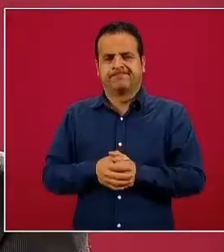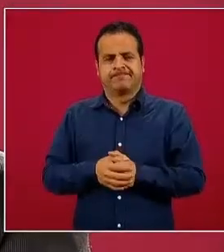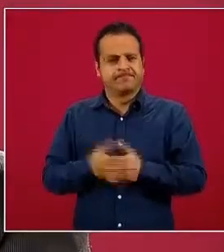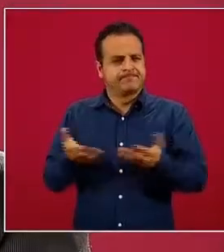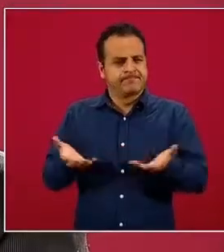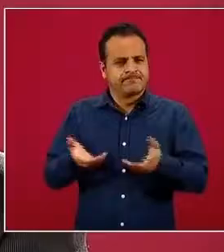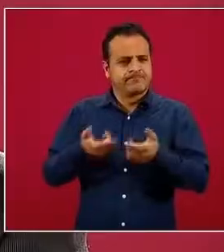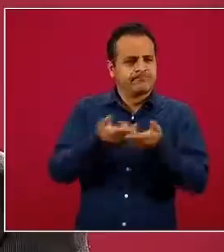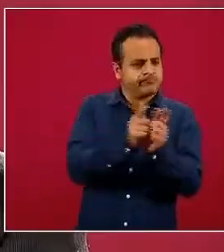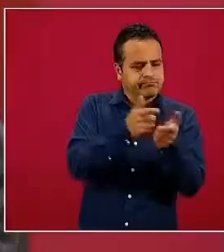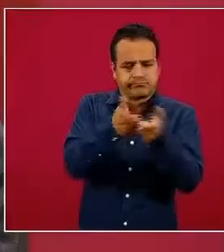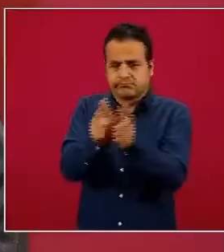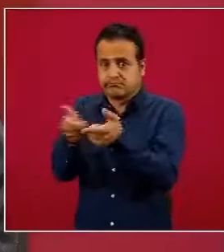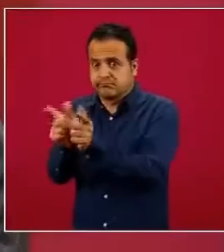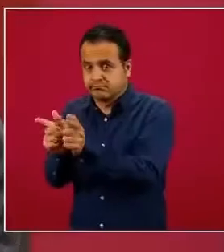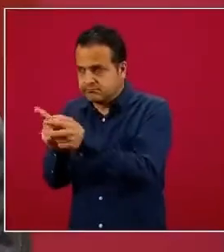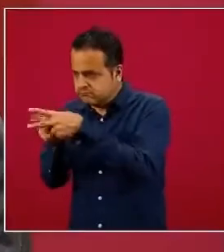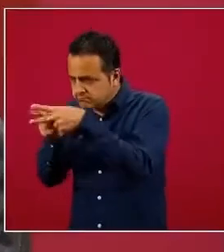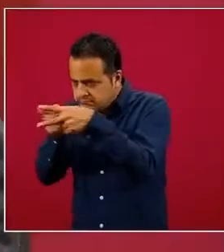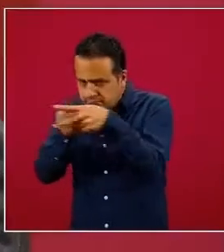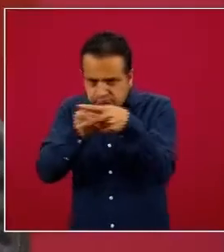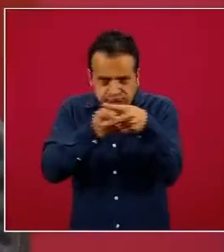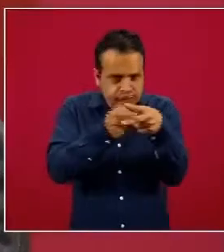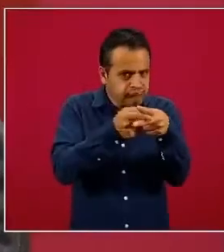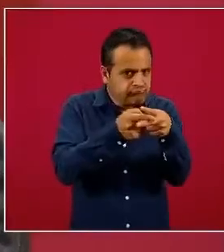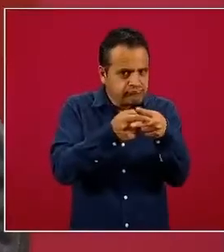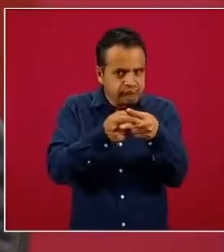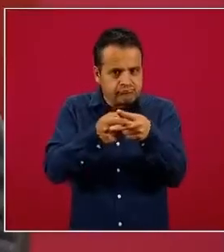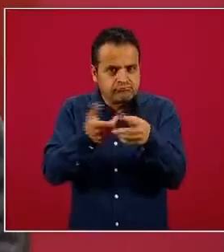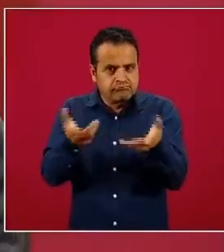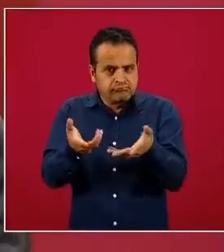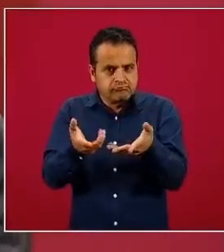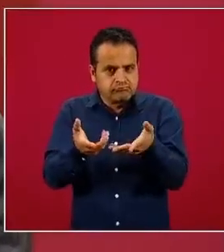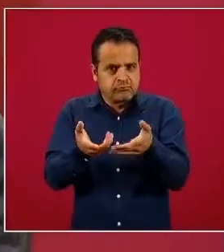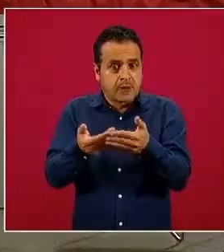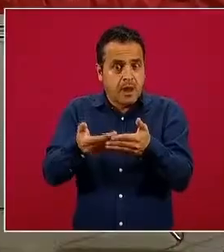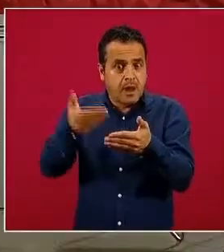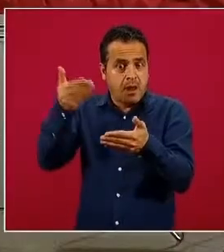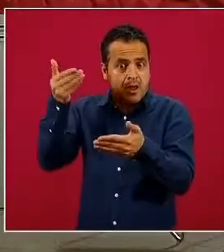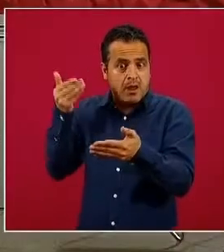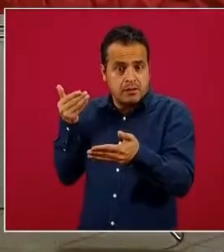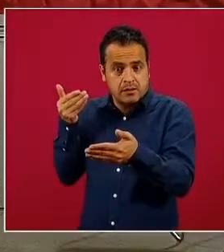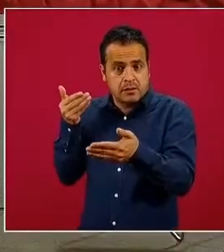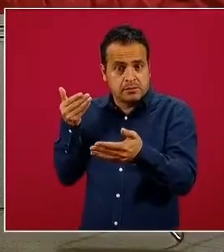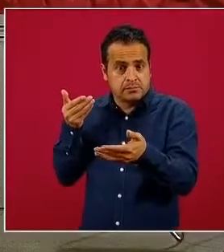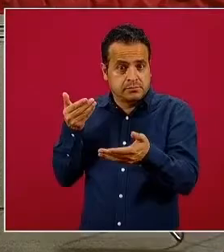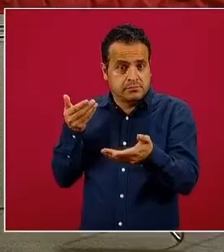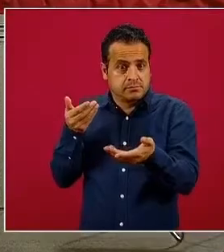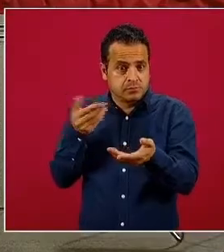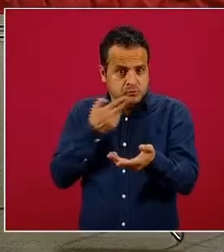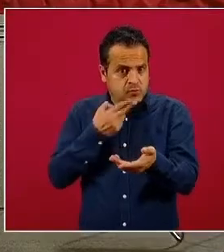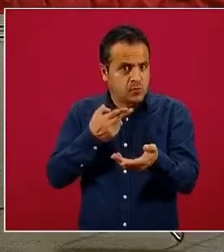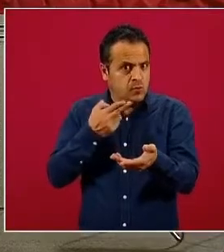utilidad para poder reconocer los momentos de máxima intensidad epidémica cuando todavía